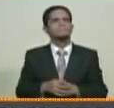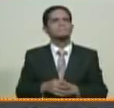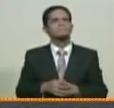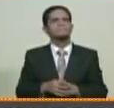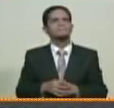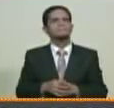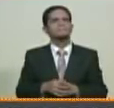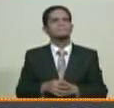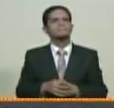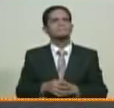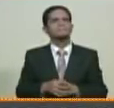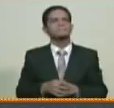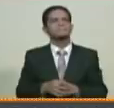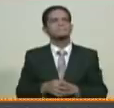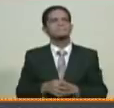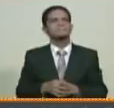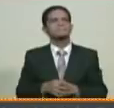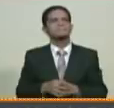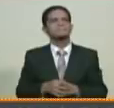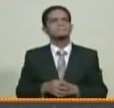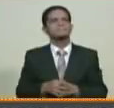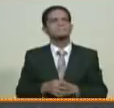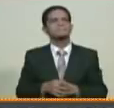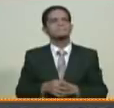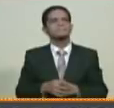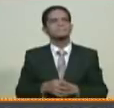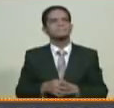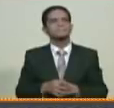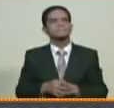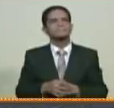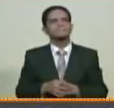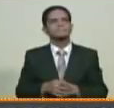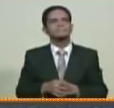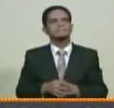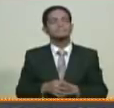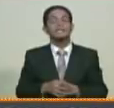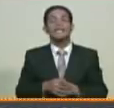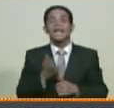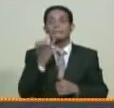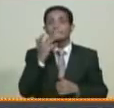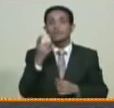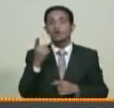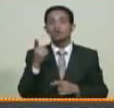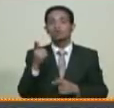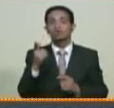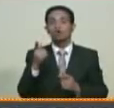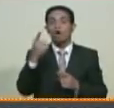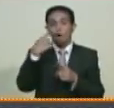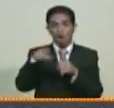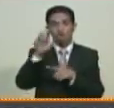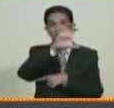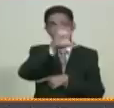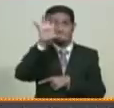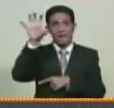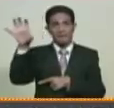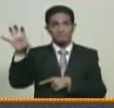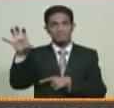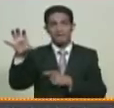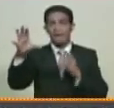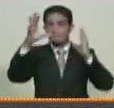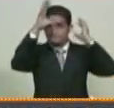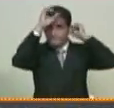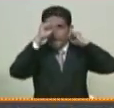pregunta que omití de lo que había preguntado antes dianas por miles en nuestra embajada del presidente maduro dio la orden expresa